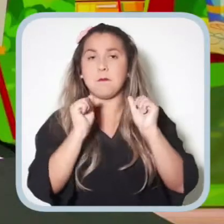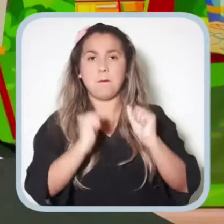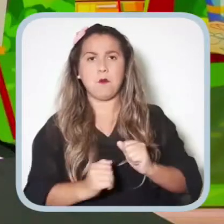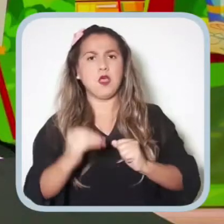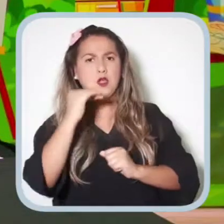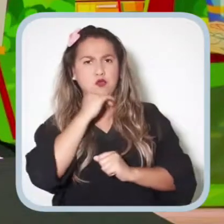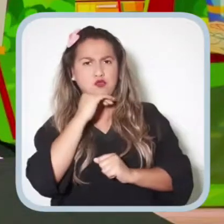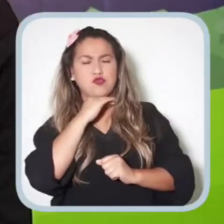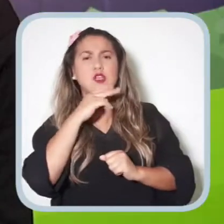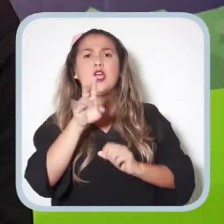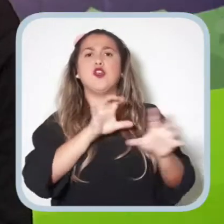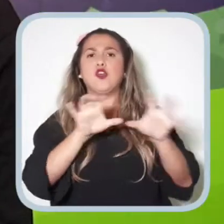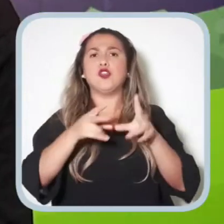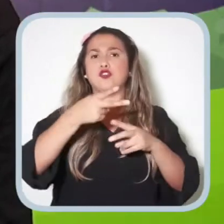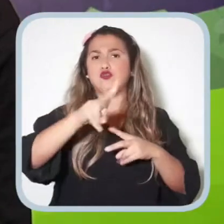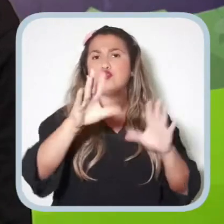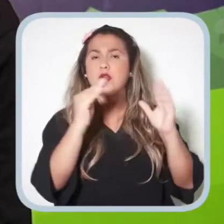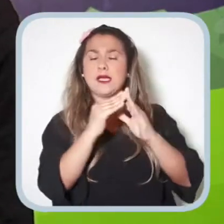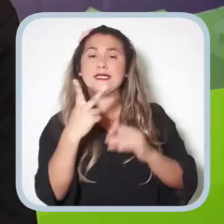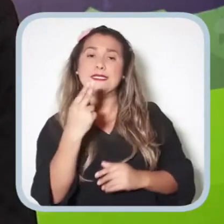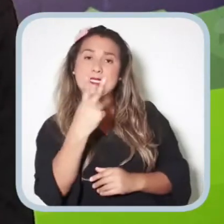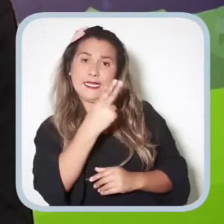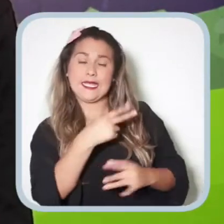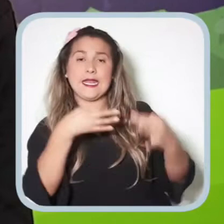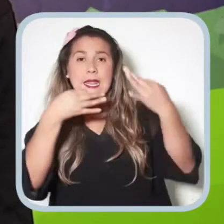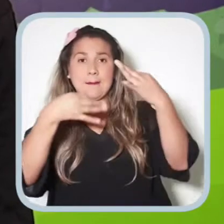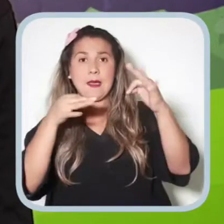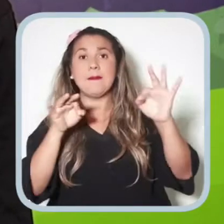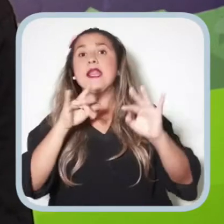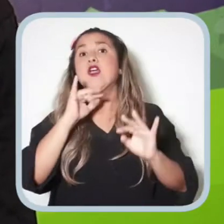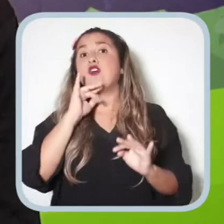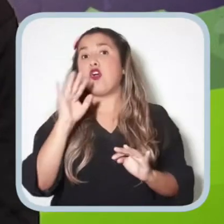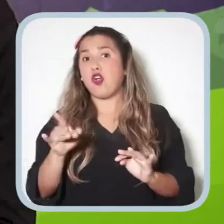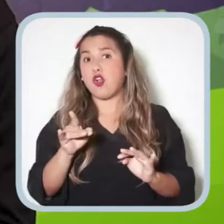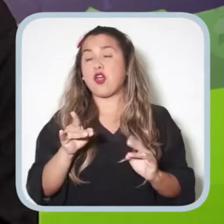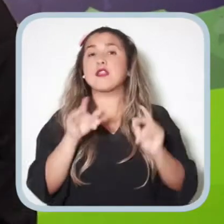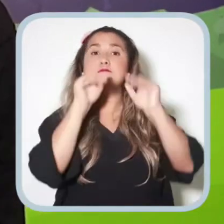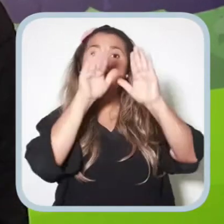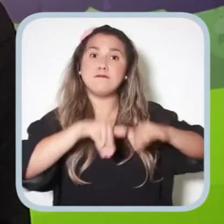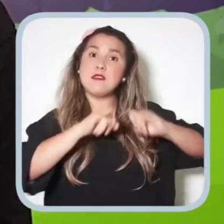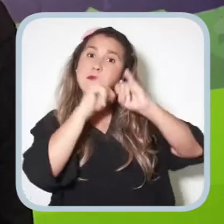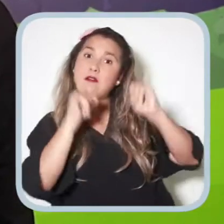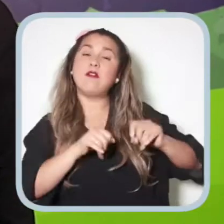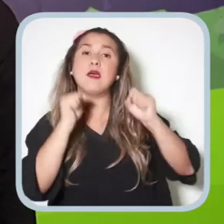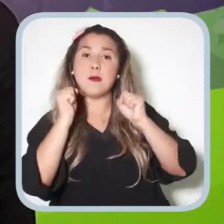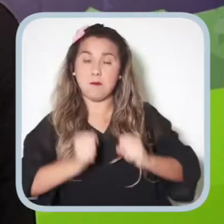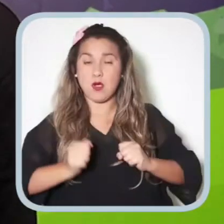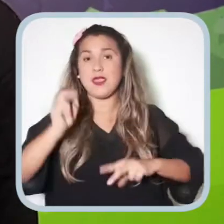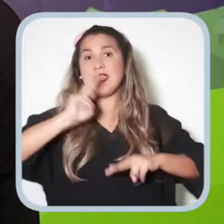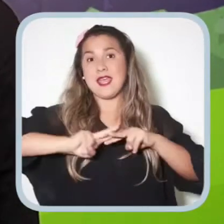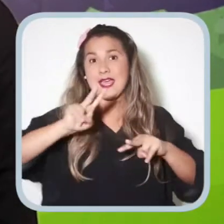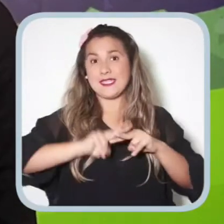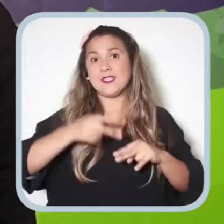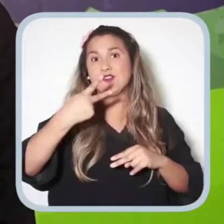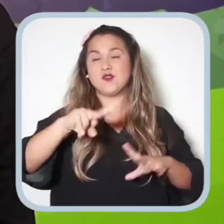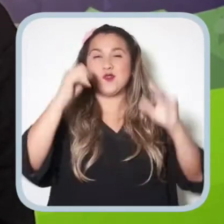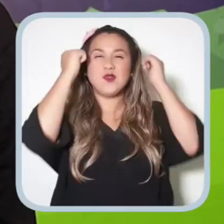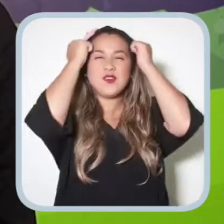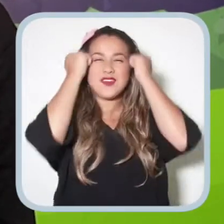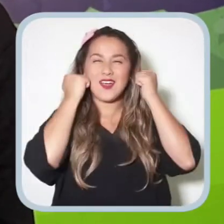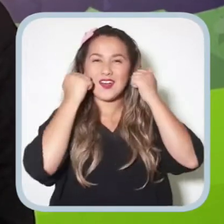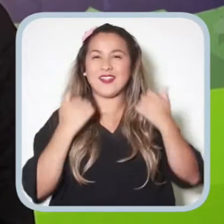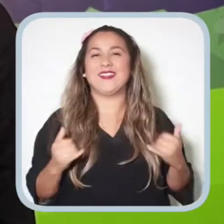sus casas con tijeras, papeles de colores e igual forma van a poder fabricar su gorro